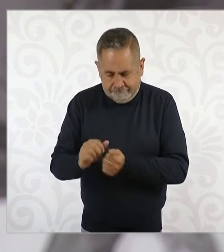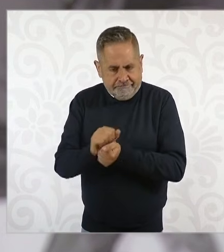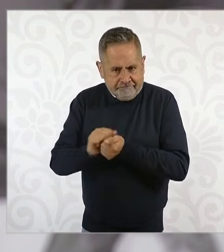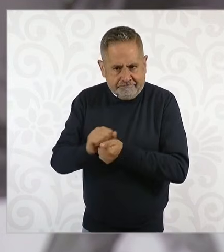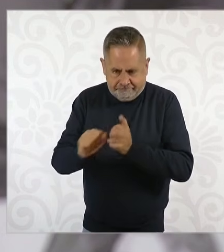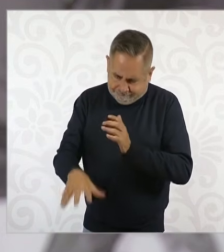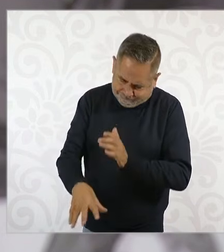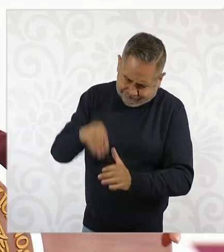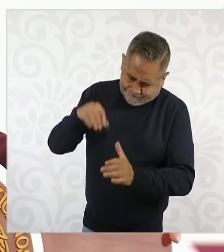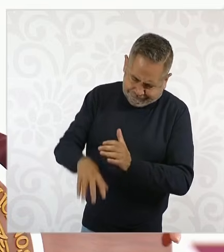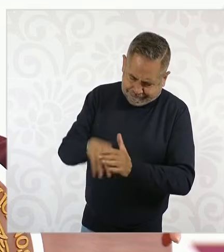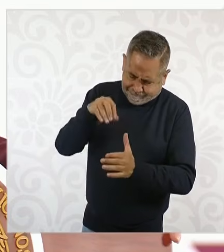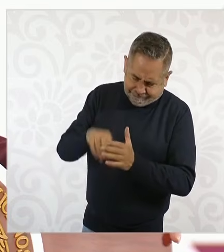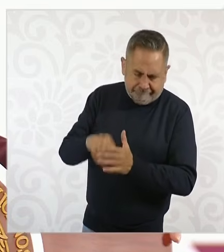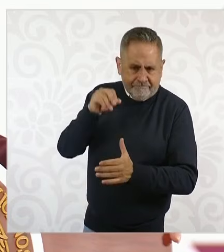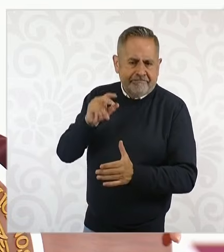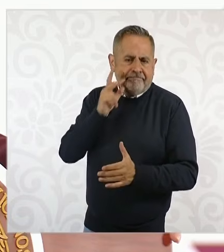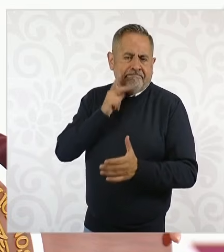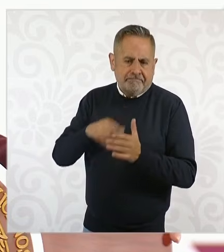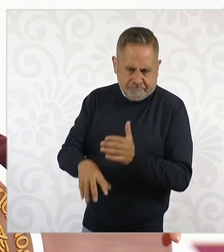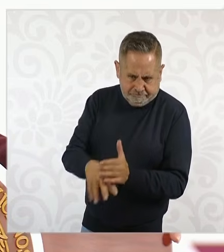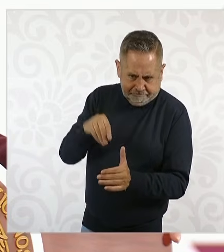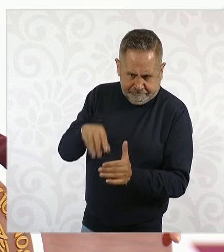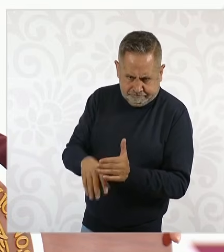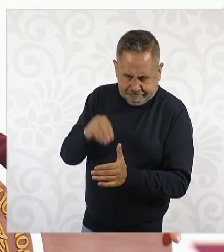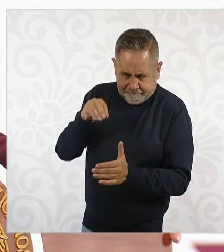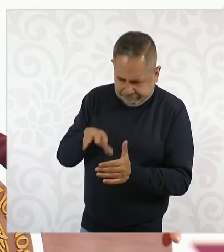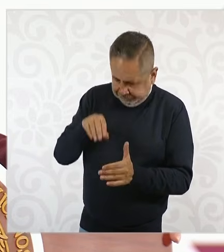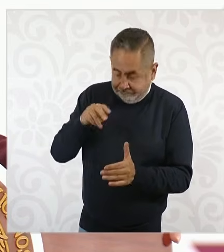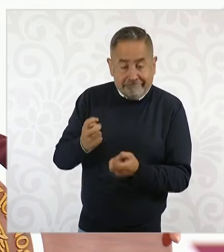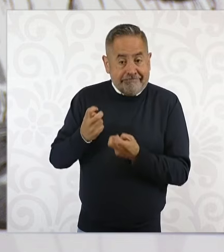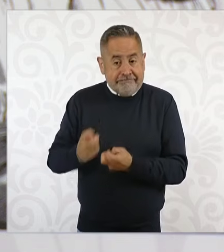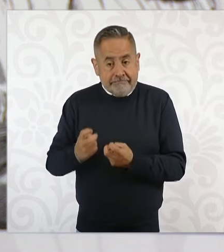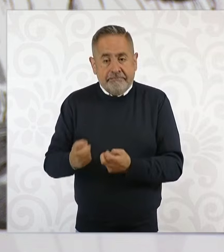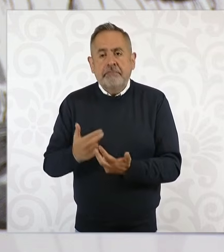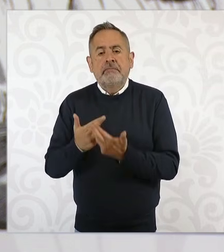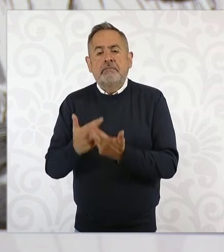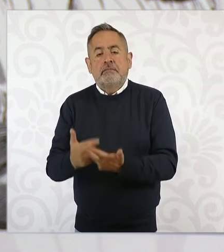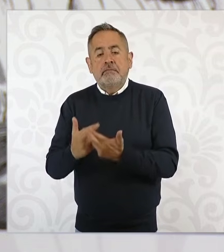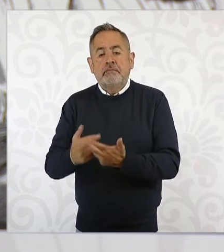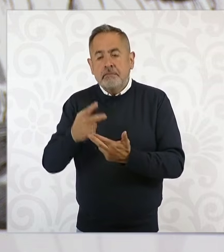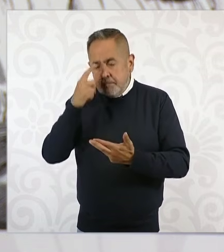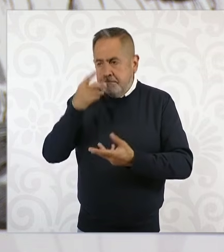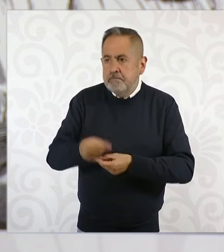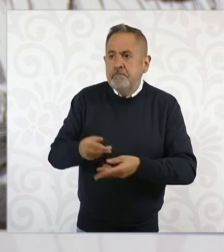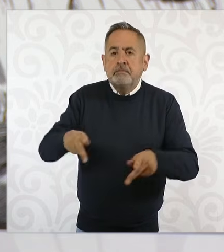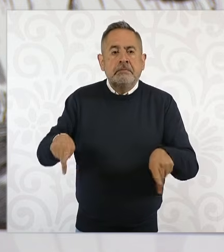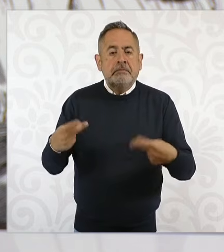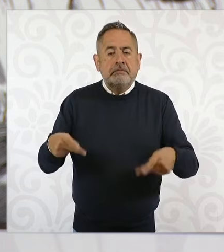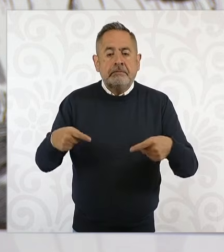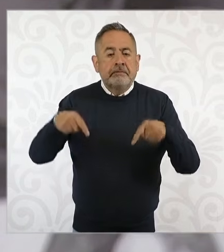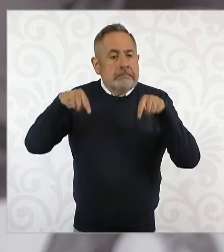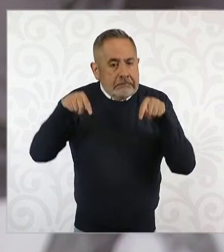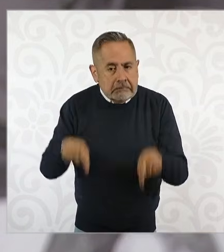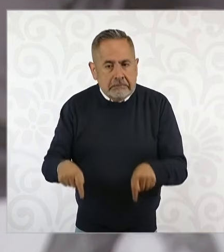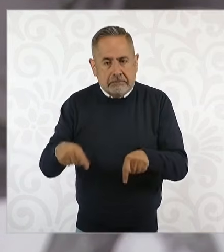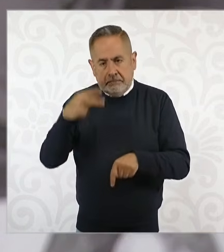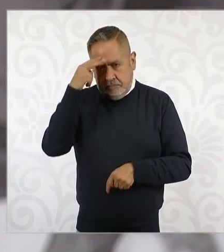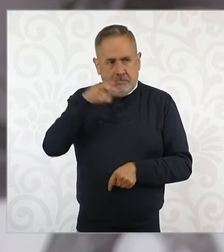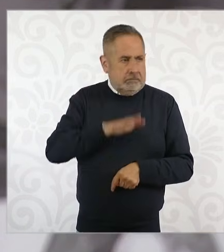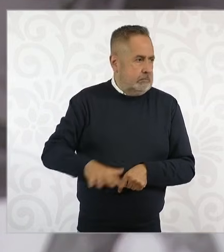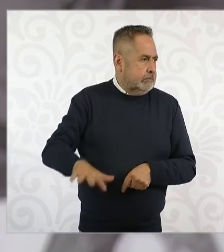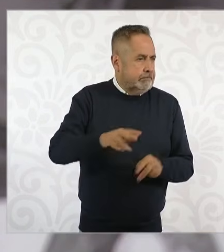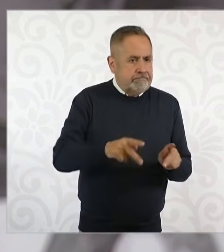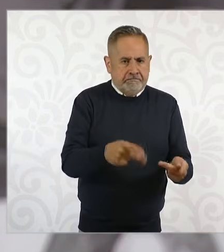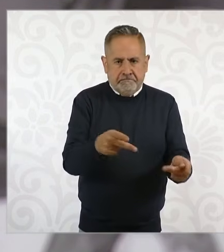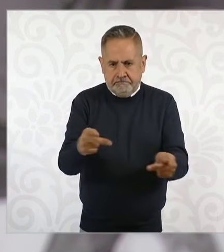producción nacional y que ese petróleo sirva para la demanda interna de petrolíferos. Y eso es lo que